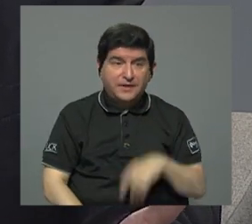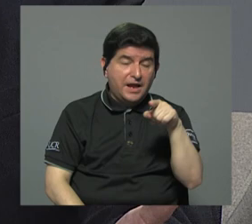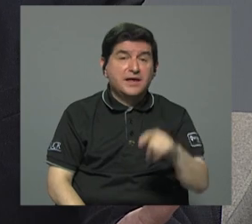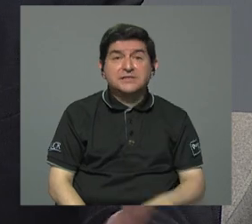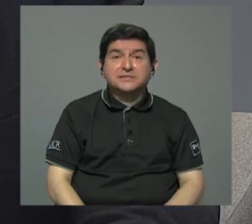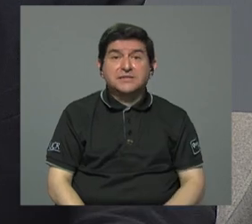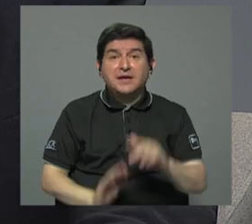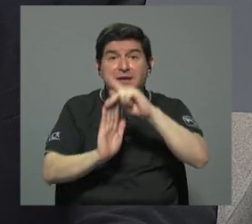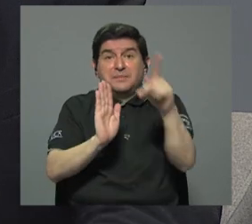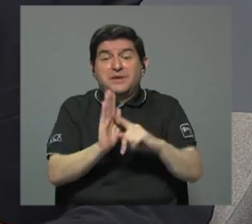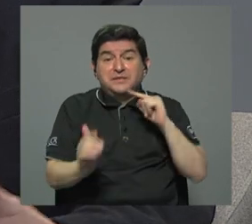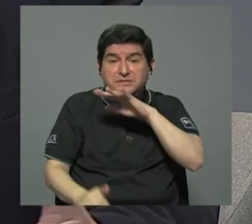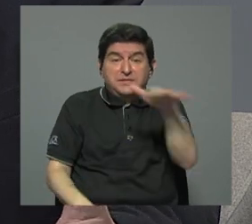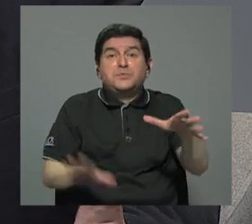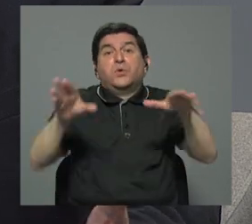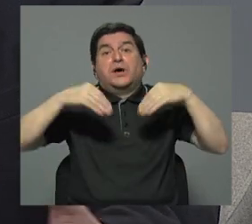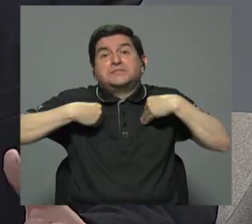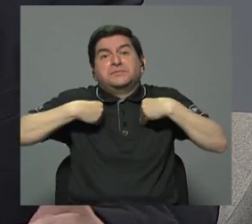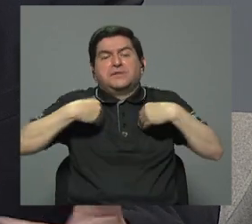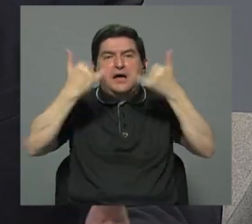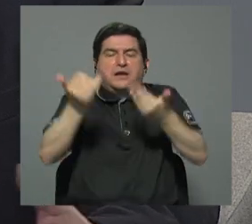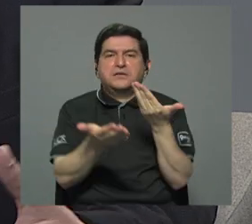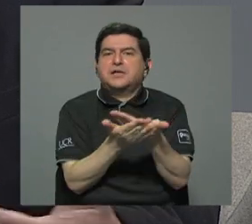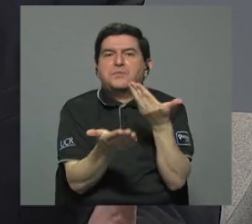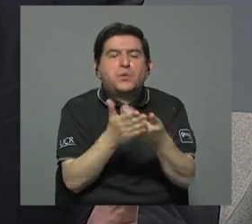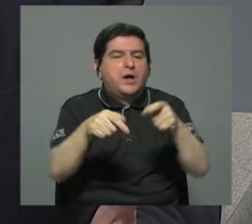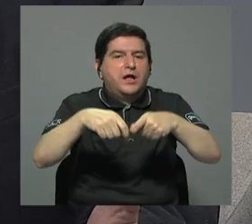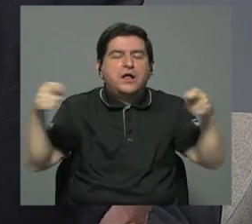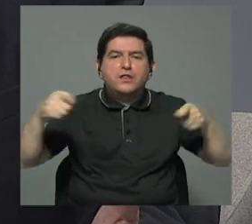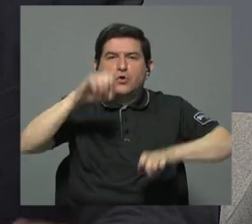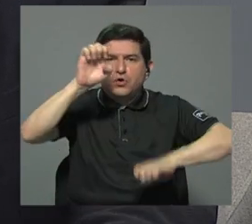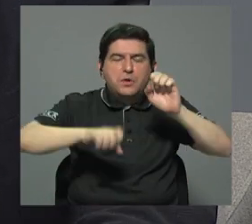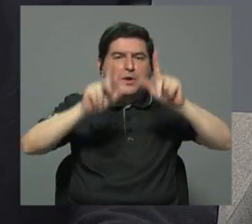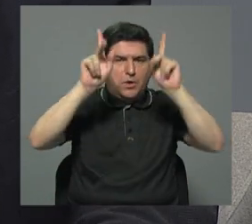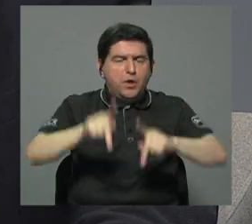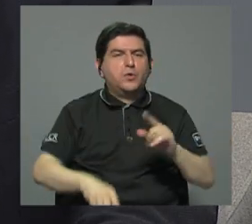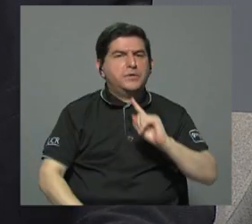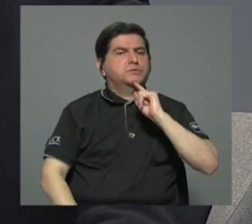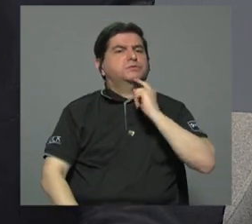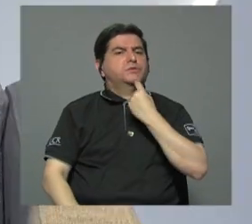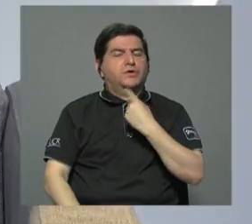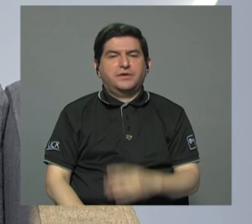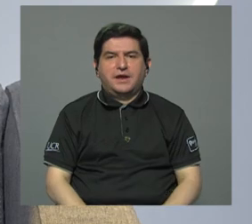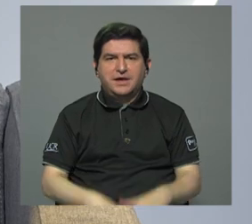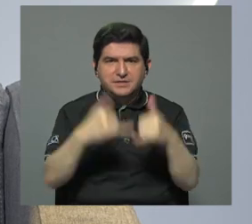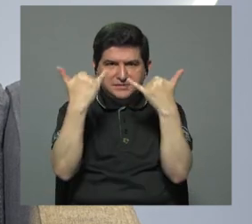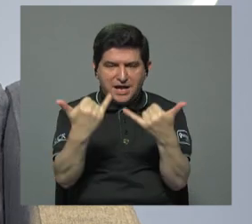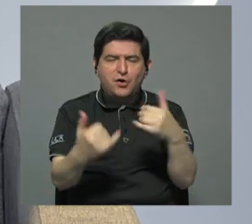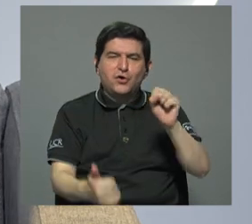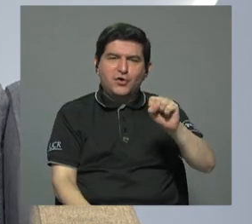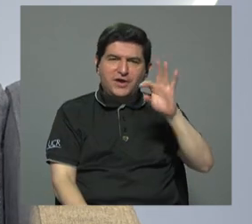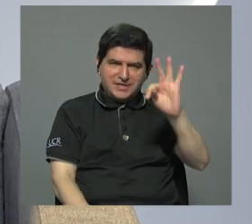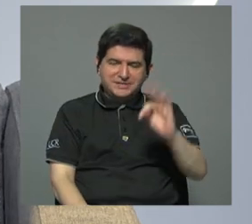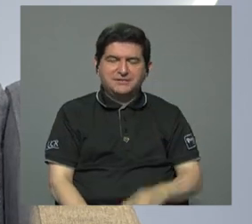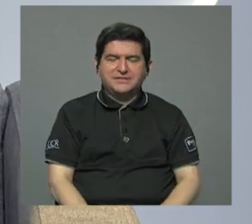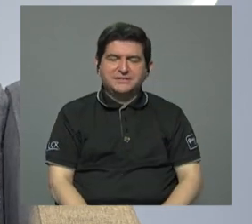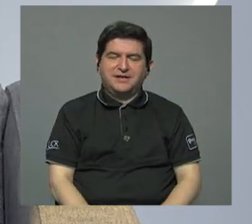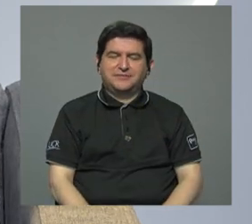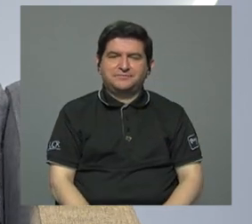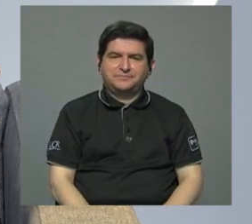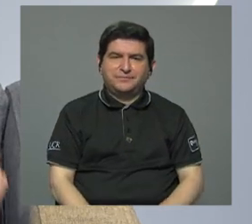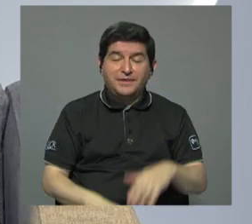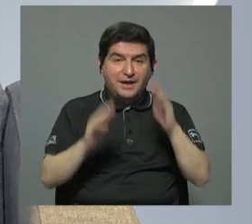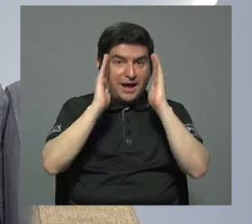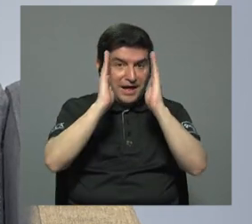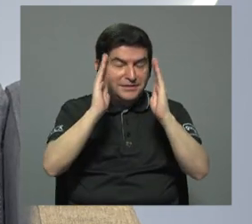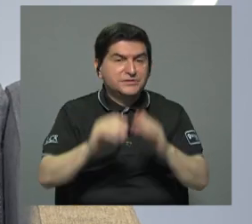realidad habría que asumirlo, y está demostrado, medido, evaluado por gente muy, muy seria en Costa Rica. Me voy de inmediato con Sebastián Trejos del ANFE. Ya